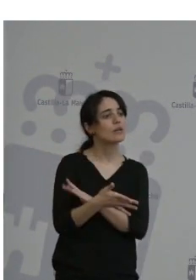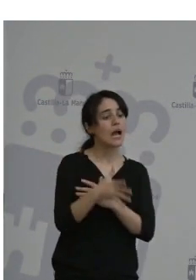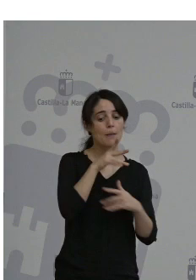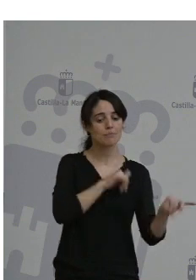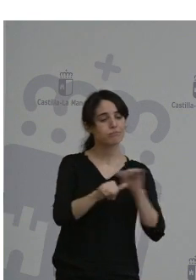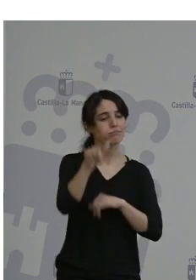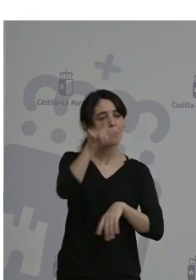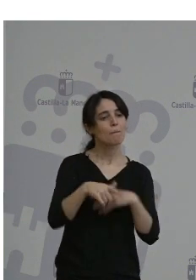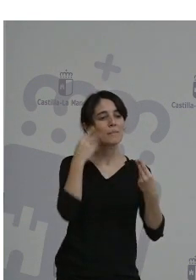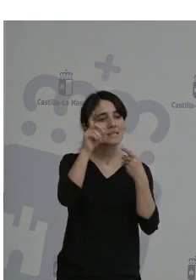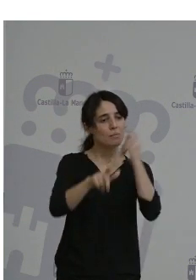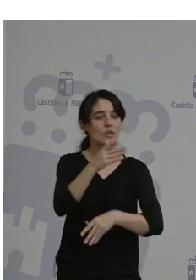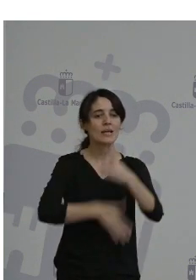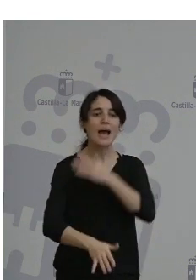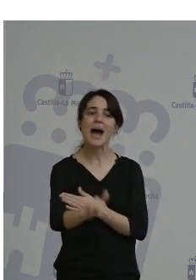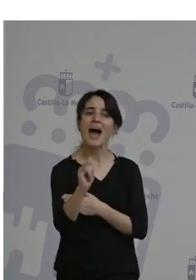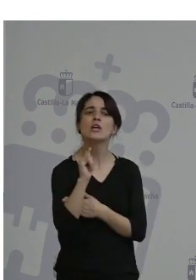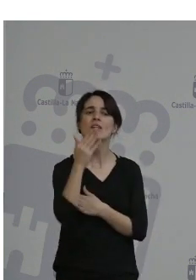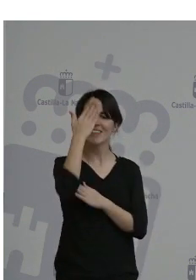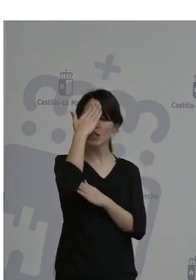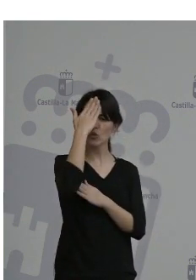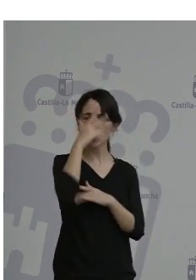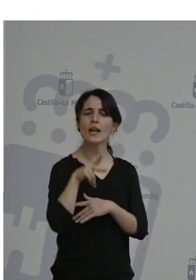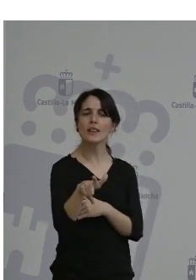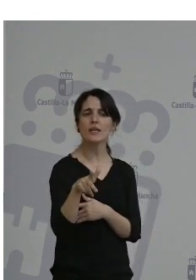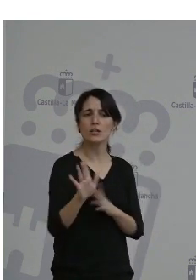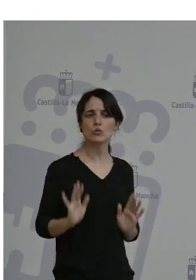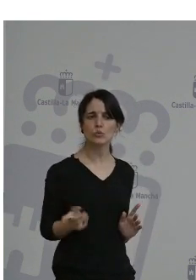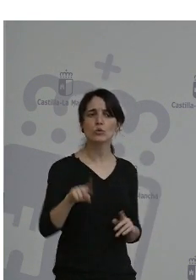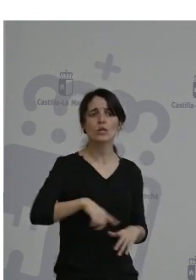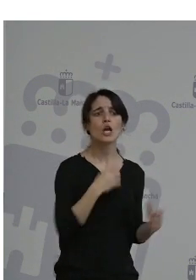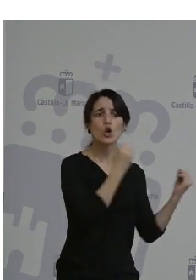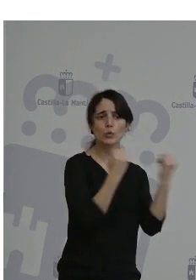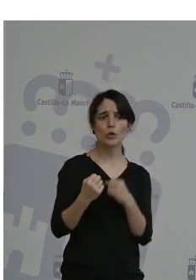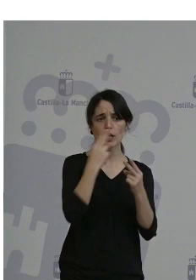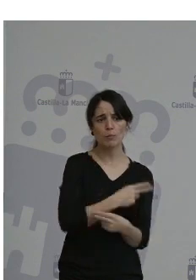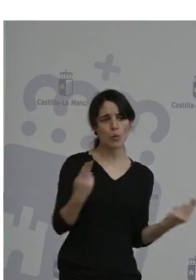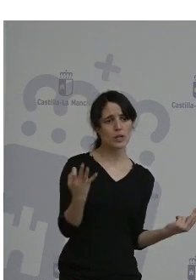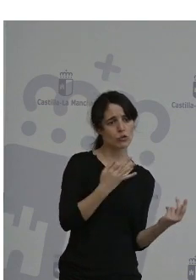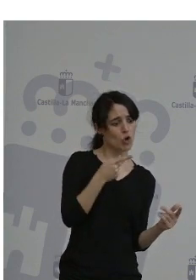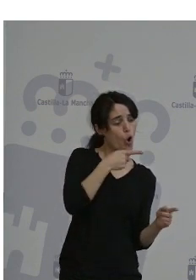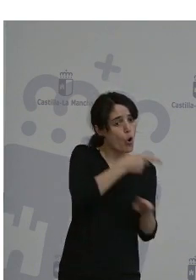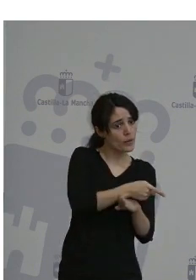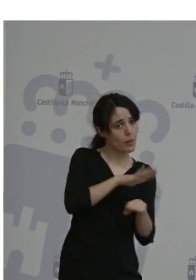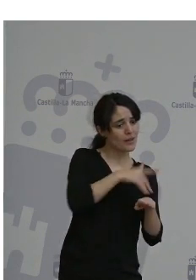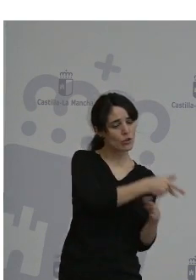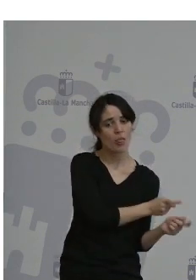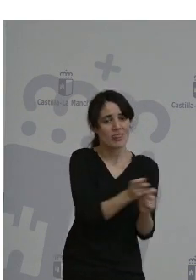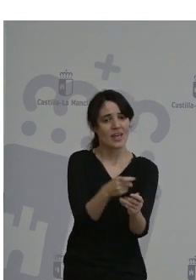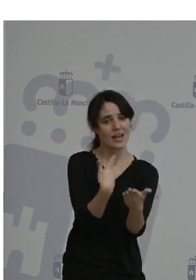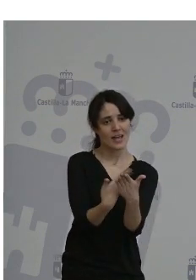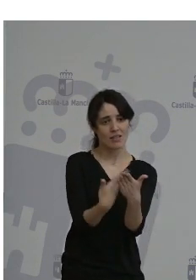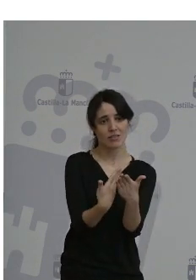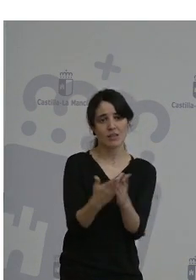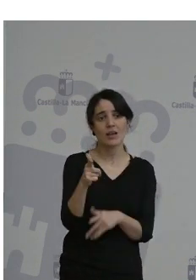como sujetos titulares de derechos, estando los poderes públicos obligados a garantizar que el ejercicio de estos derechos